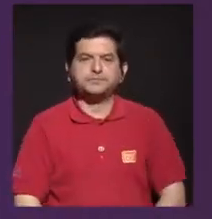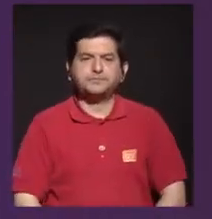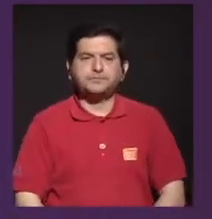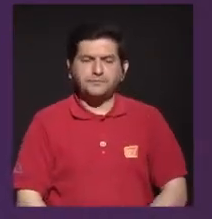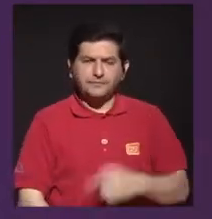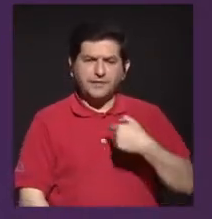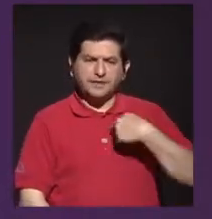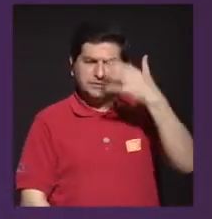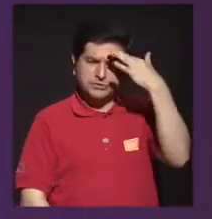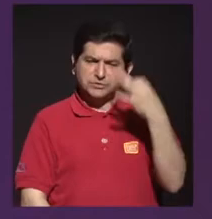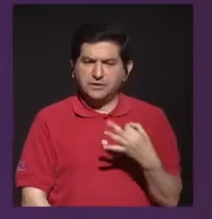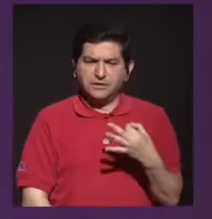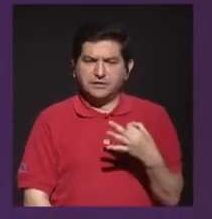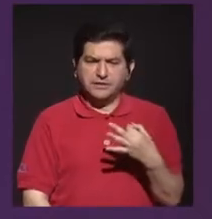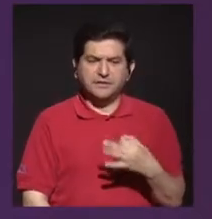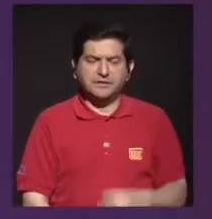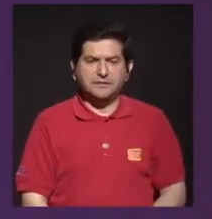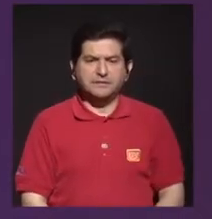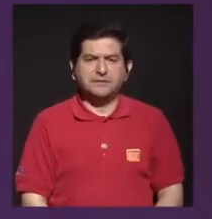mí es